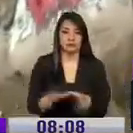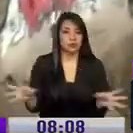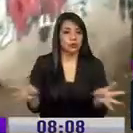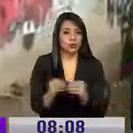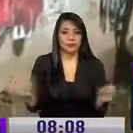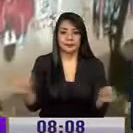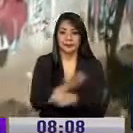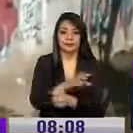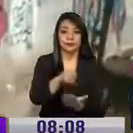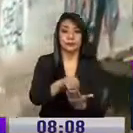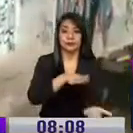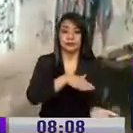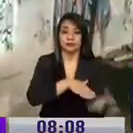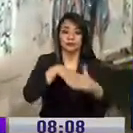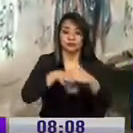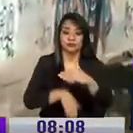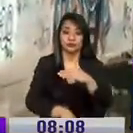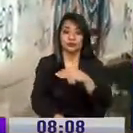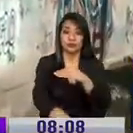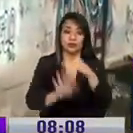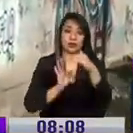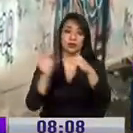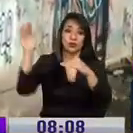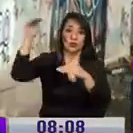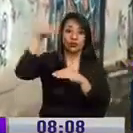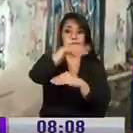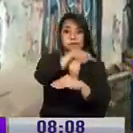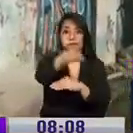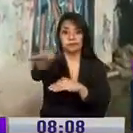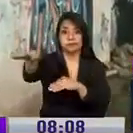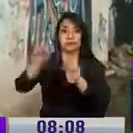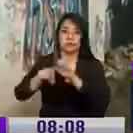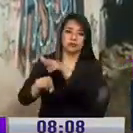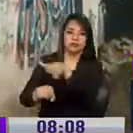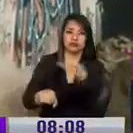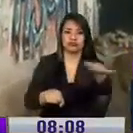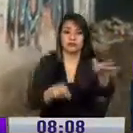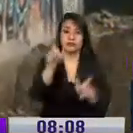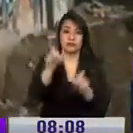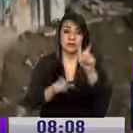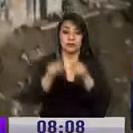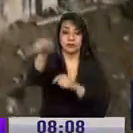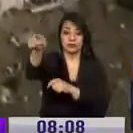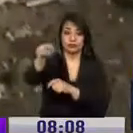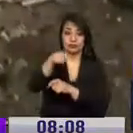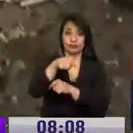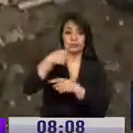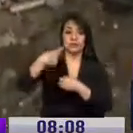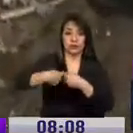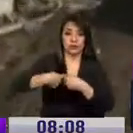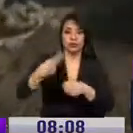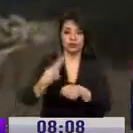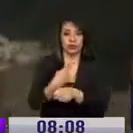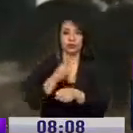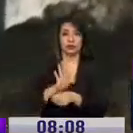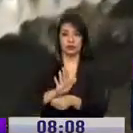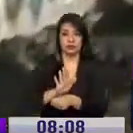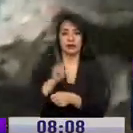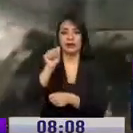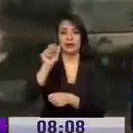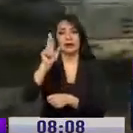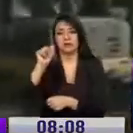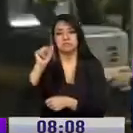el proyecto del intercambiador, con el cual tendríamos todos los giros. Recordemos que la gente que viene desde Quito utiliza el proyecto Armenia 2 que